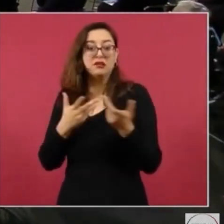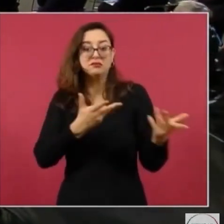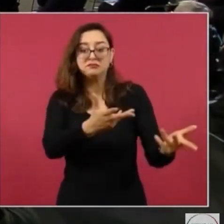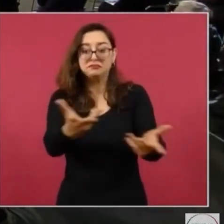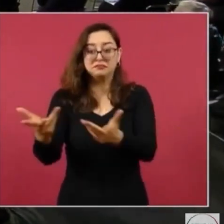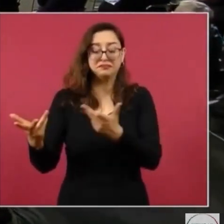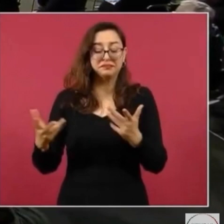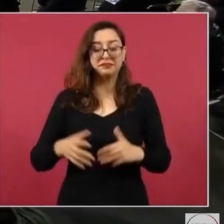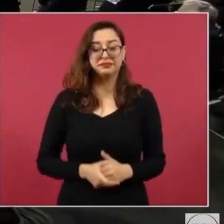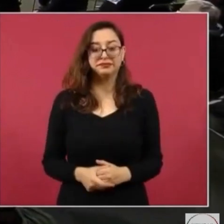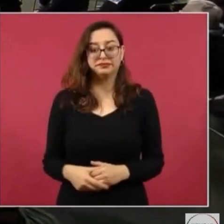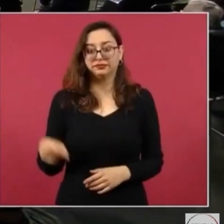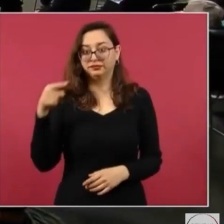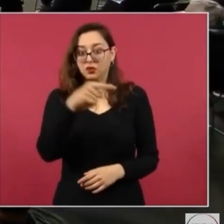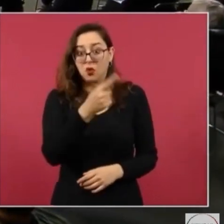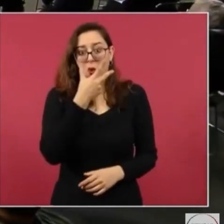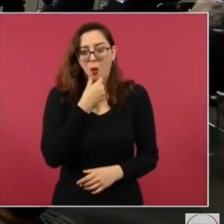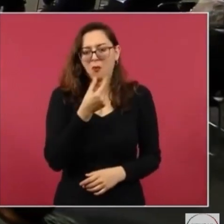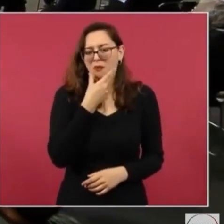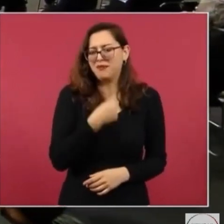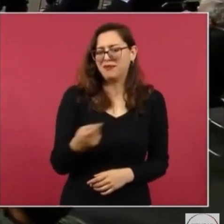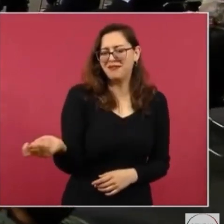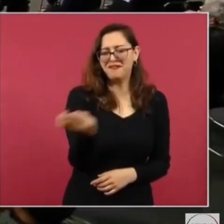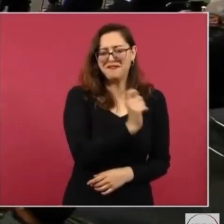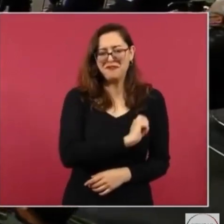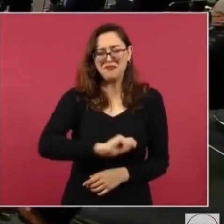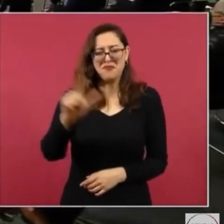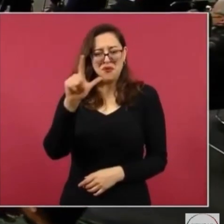este intelectual famosísimo,